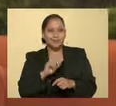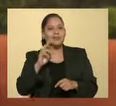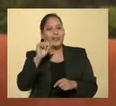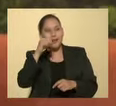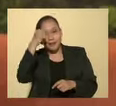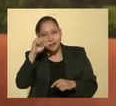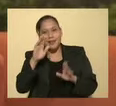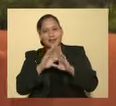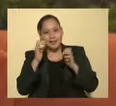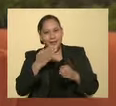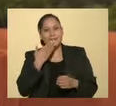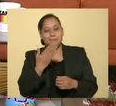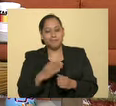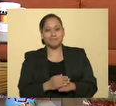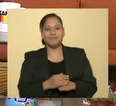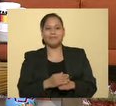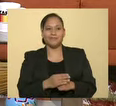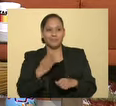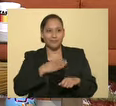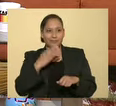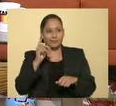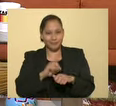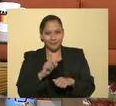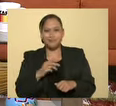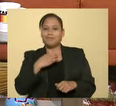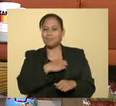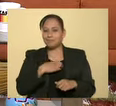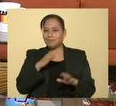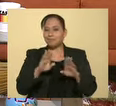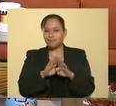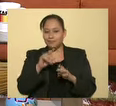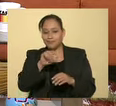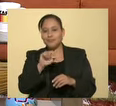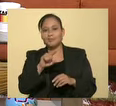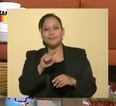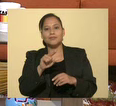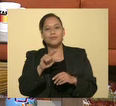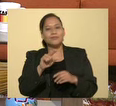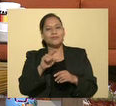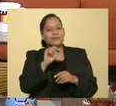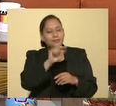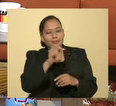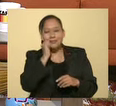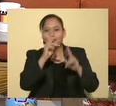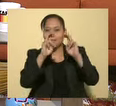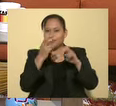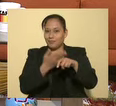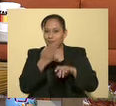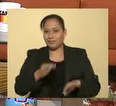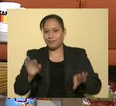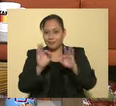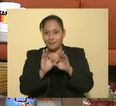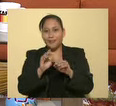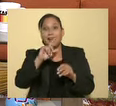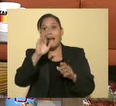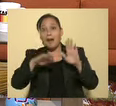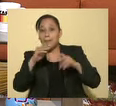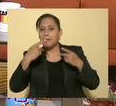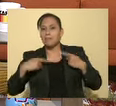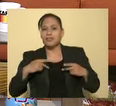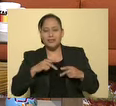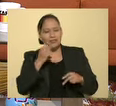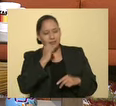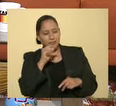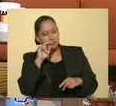¿Cómo estás? Paola. Buenos días. Buenos días. Contenta, que ¿sabes por qué? Porque vamos a hablar de un tema muy importante que luego la gente tiene una